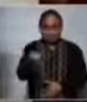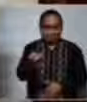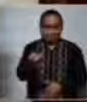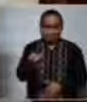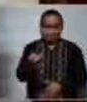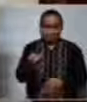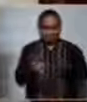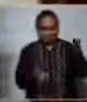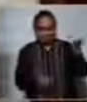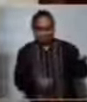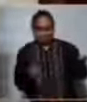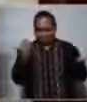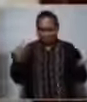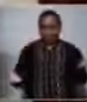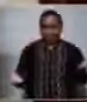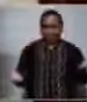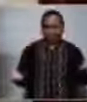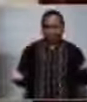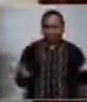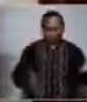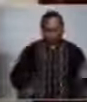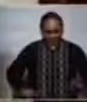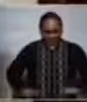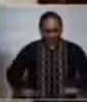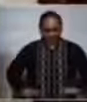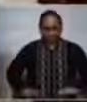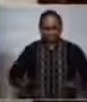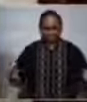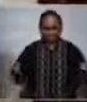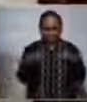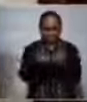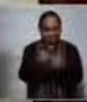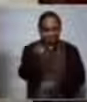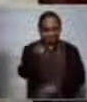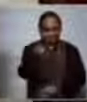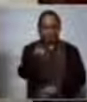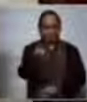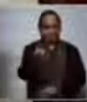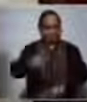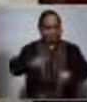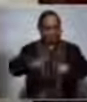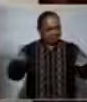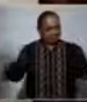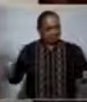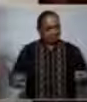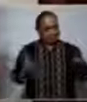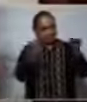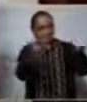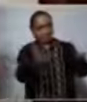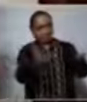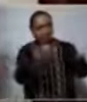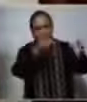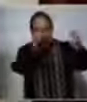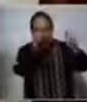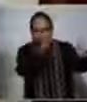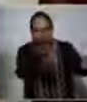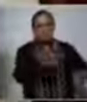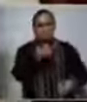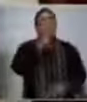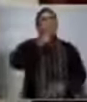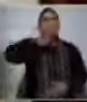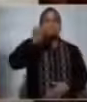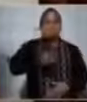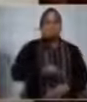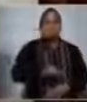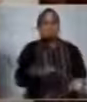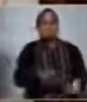categorías humanas, ¿no? Pero déjate de eso, yo también creo como él que aunque seas un delincuente mereces respeto, mereces dignidad, aunque yo no